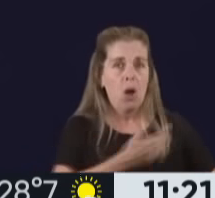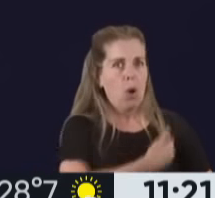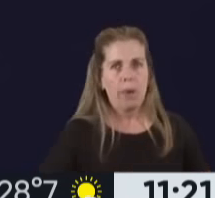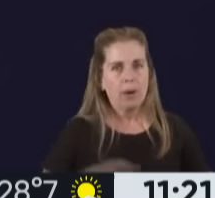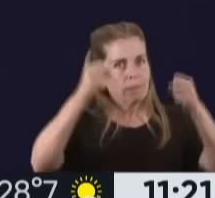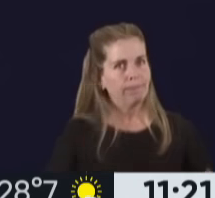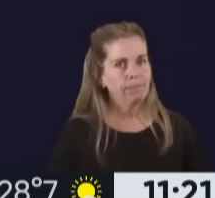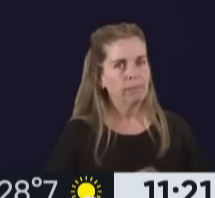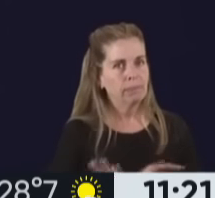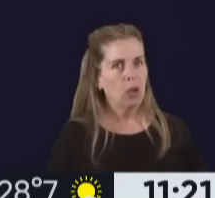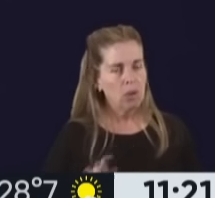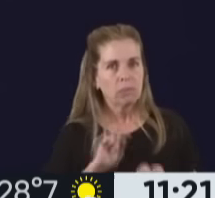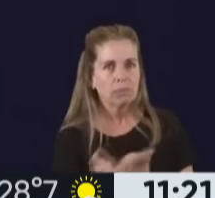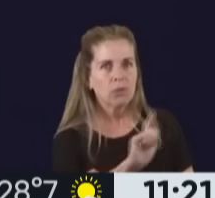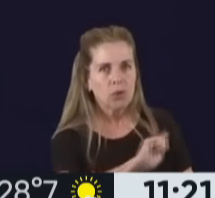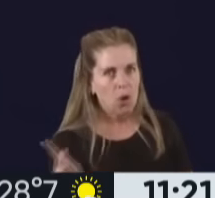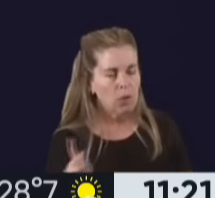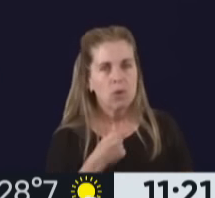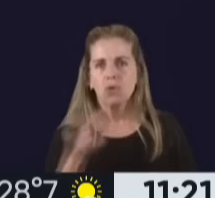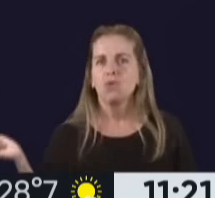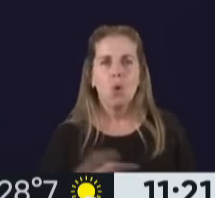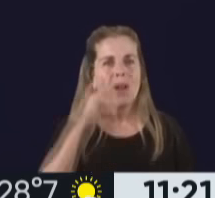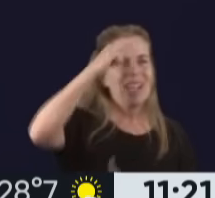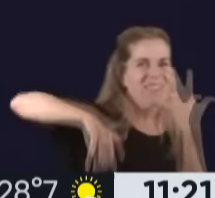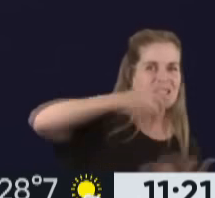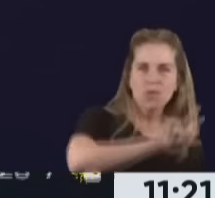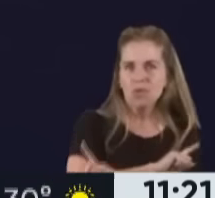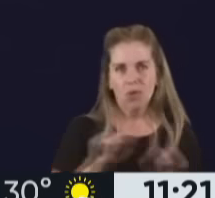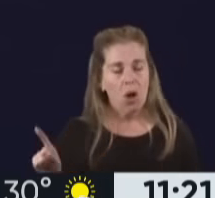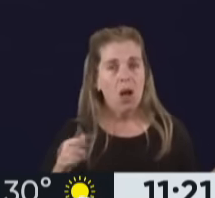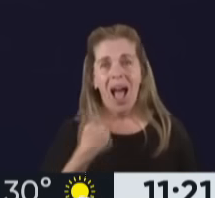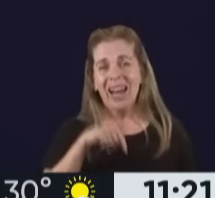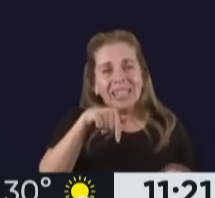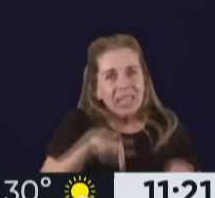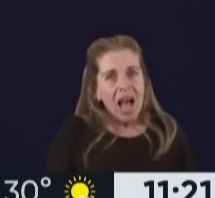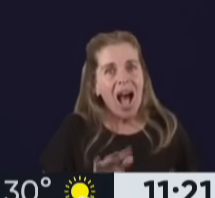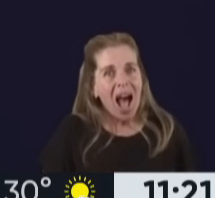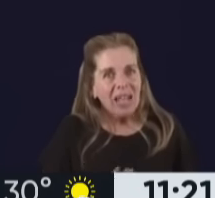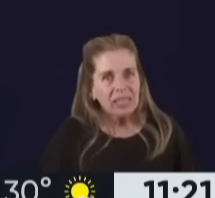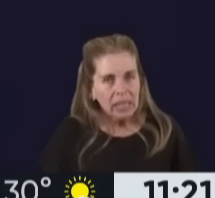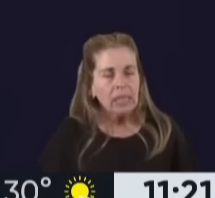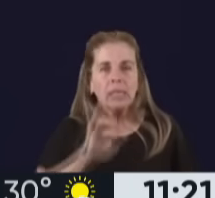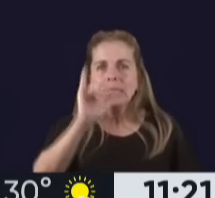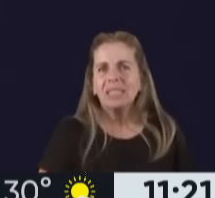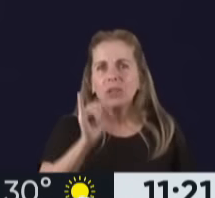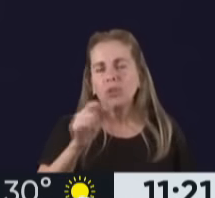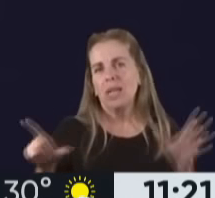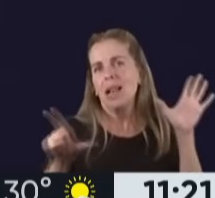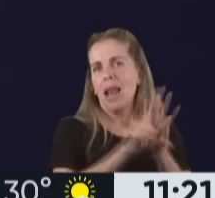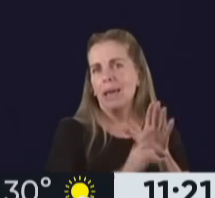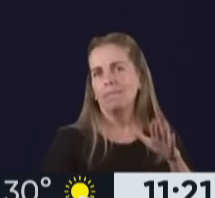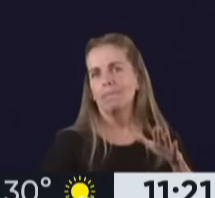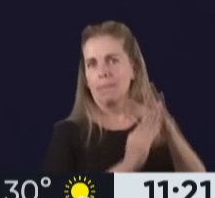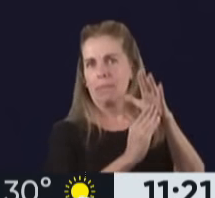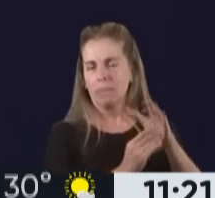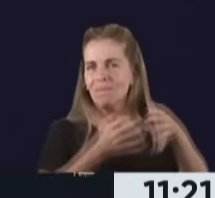contra los que quieren que regrese el caos y el desorden. En la Argentina de hoy impera la ley y el orden. Y por cierto,